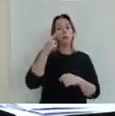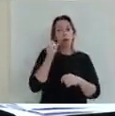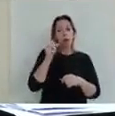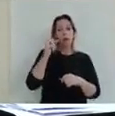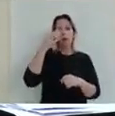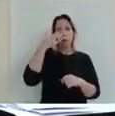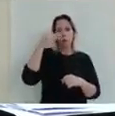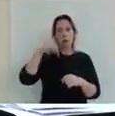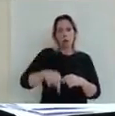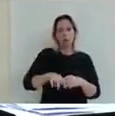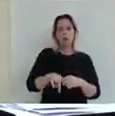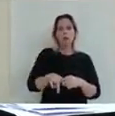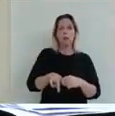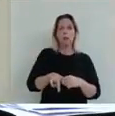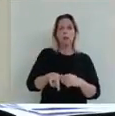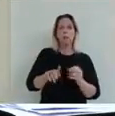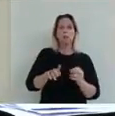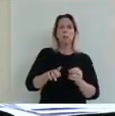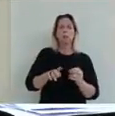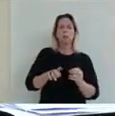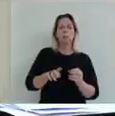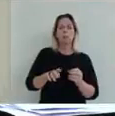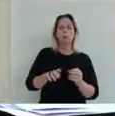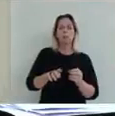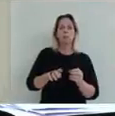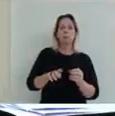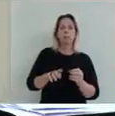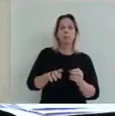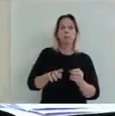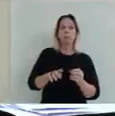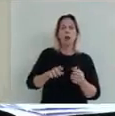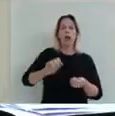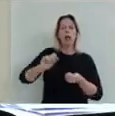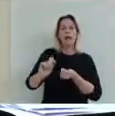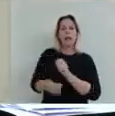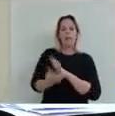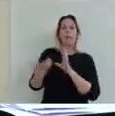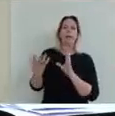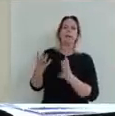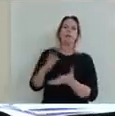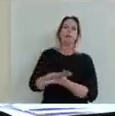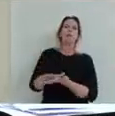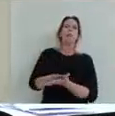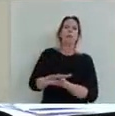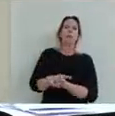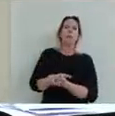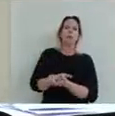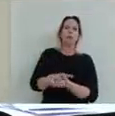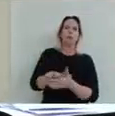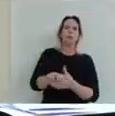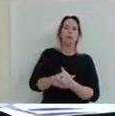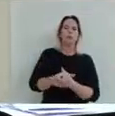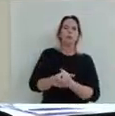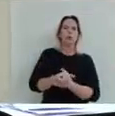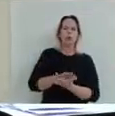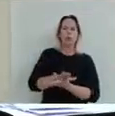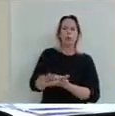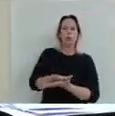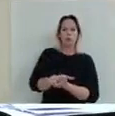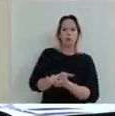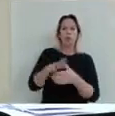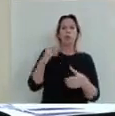de ECO, no tiene problema en hablar y tratar estas cuestiones. Si se necesita un poco más de plazo, no hay problema, lo vamos a